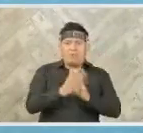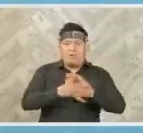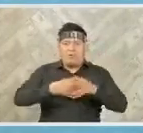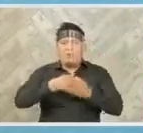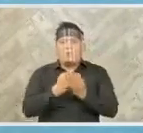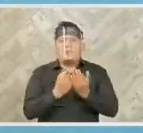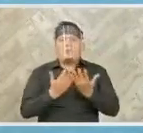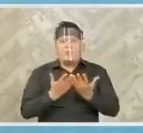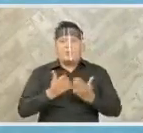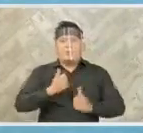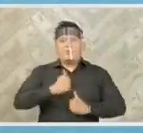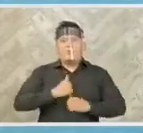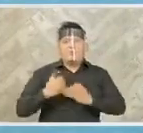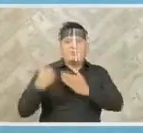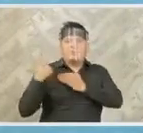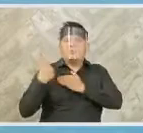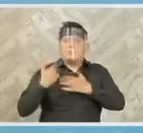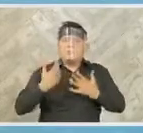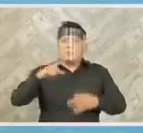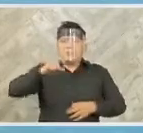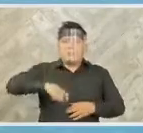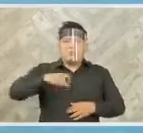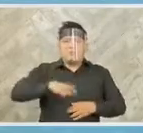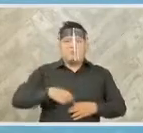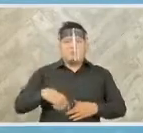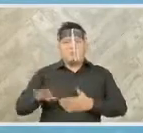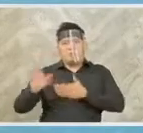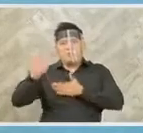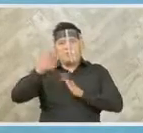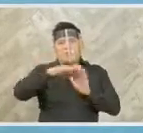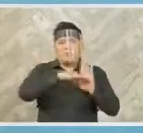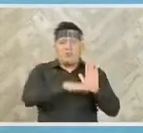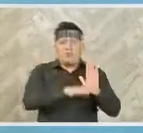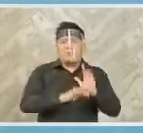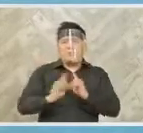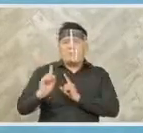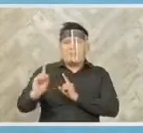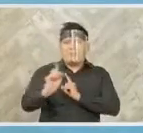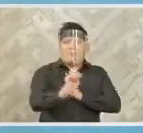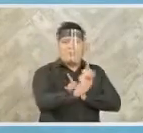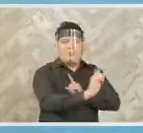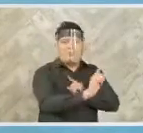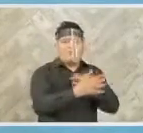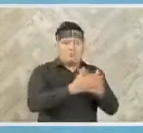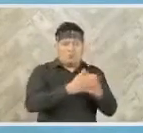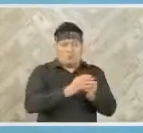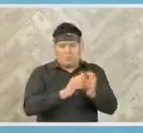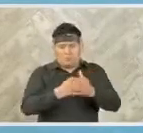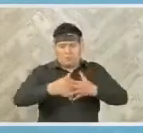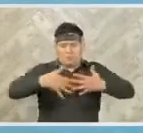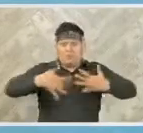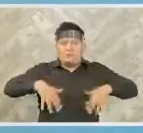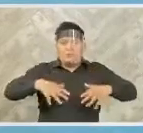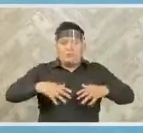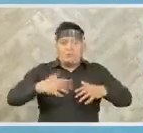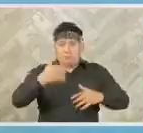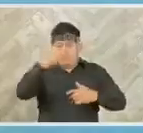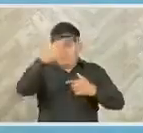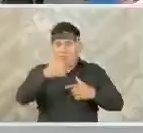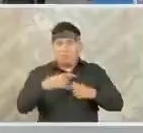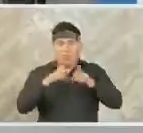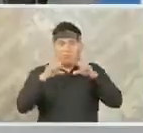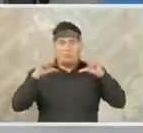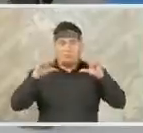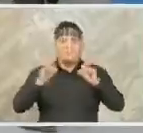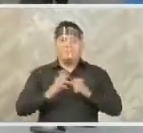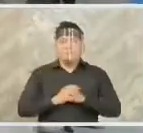responsabilidad, entendida como la necesidad de cumplir con el distanciamiento social, con el lavado de manos, con el uso de la mascarilla. Y